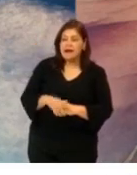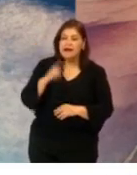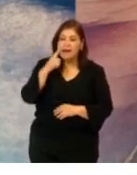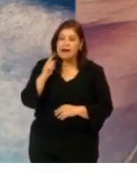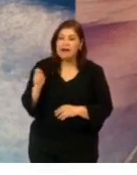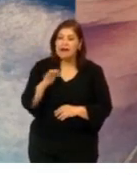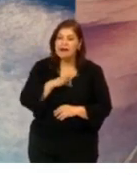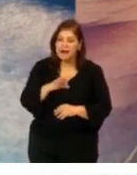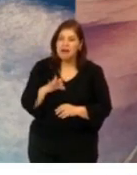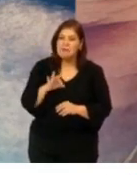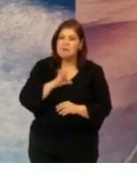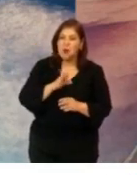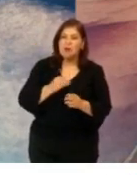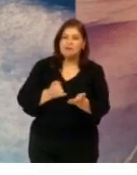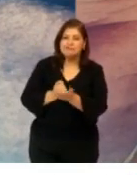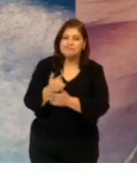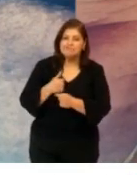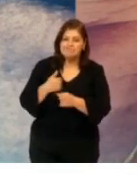galvanizar identidades,